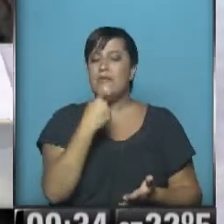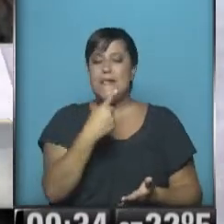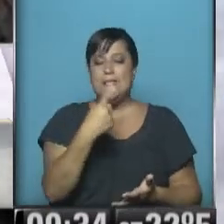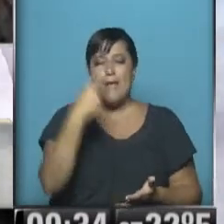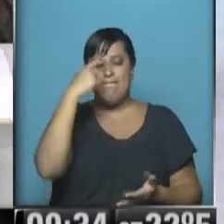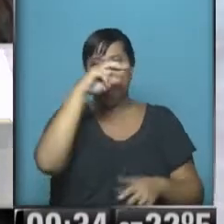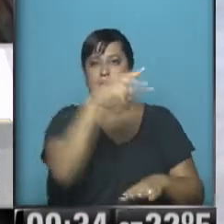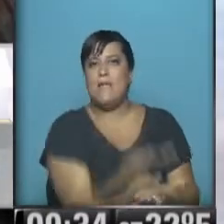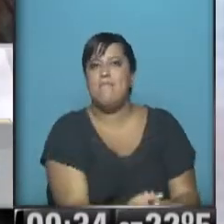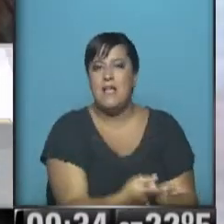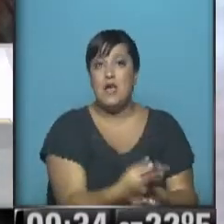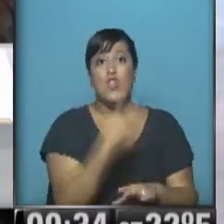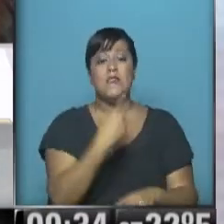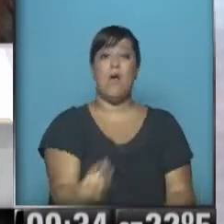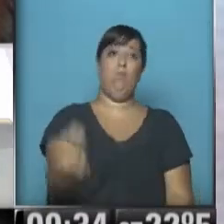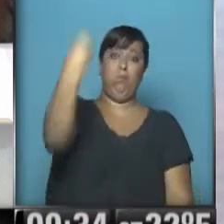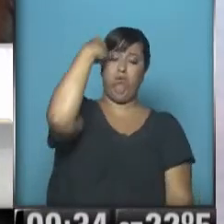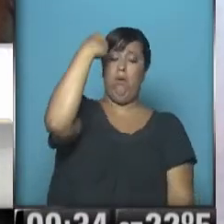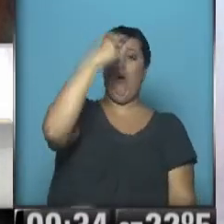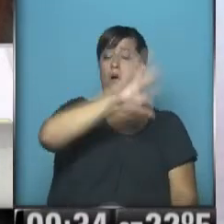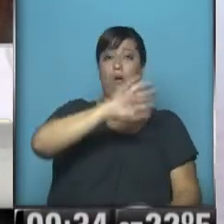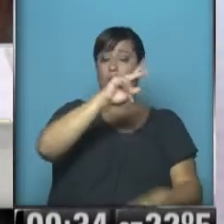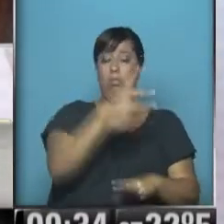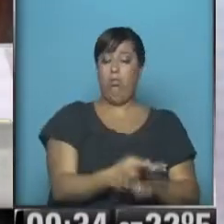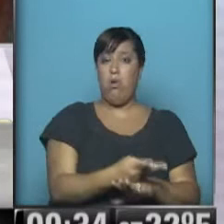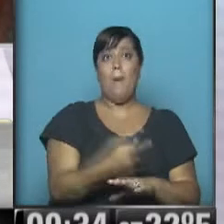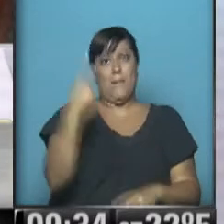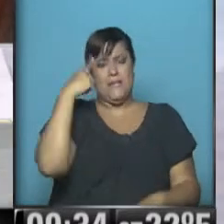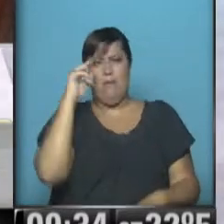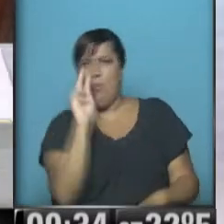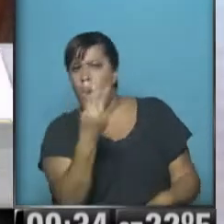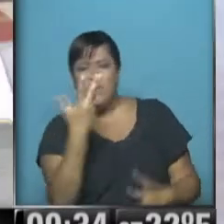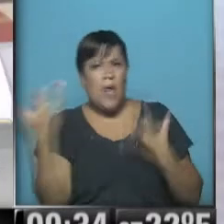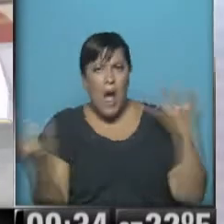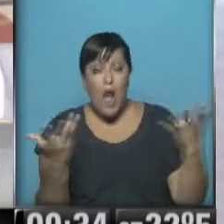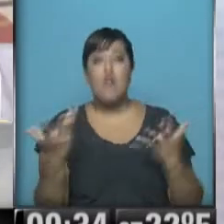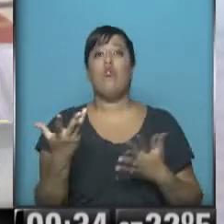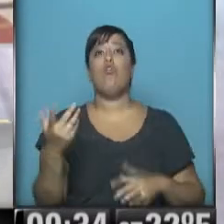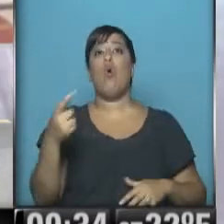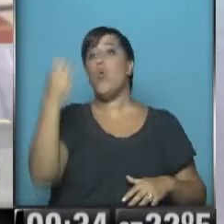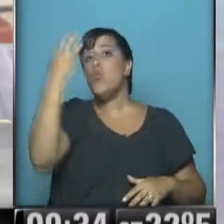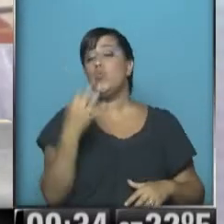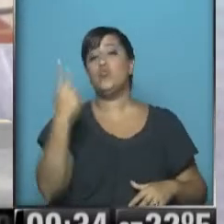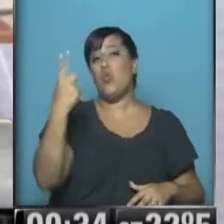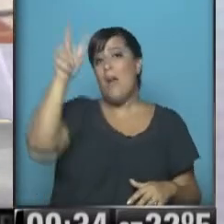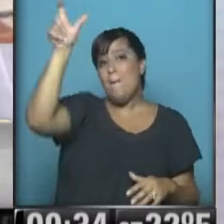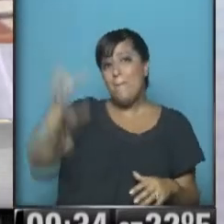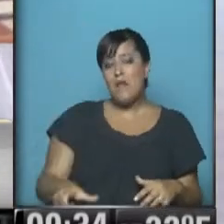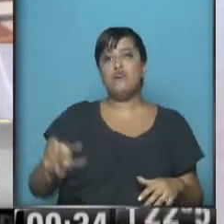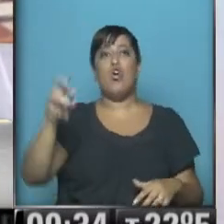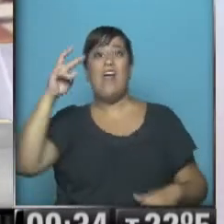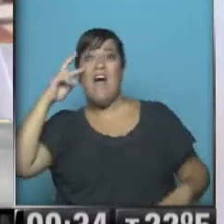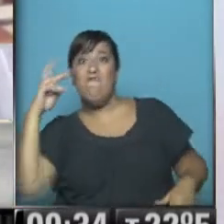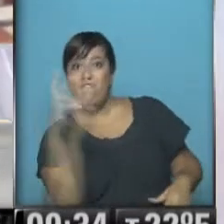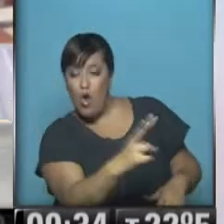inconsciente, cuando le habrían dado un golpe en la cabeza, que estaba inconsciente, creo que estaba muerta, no sé. Y ahí una persona la ve tirada en la